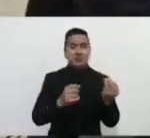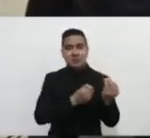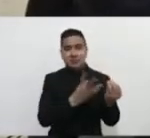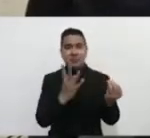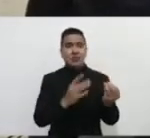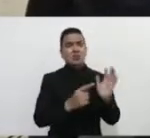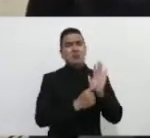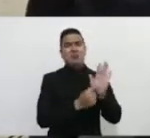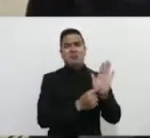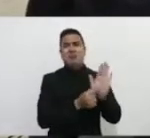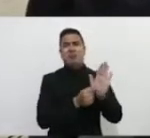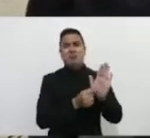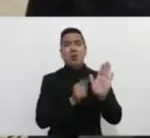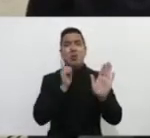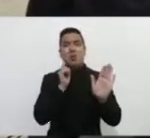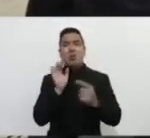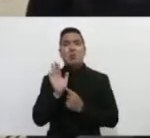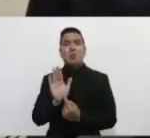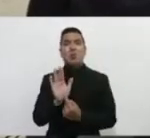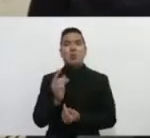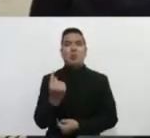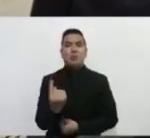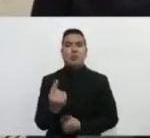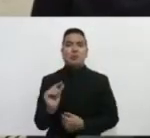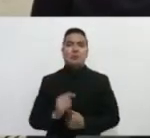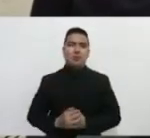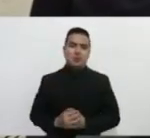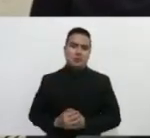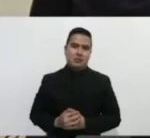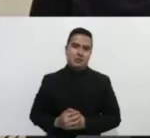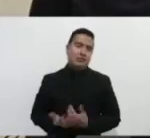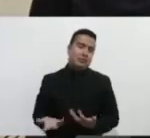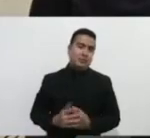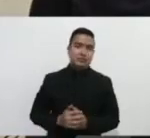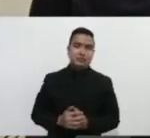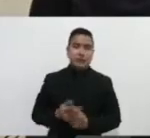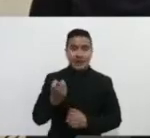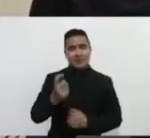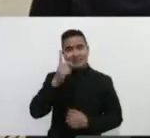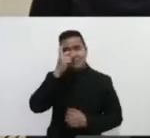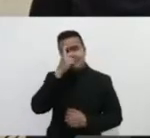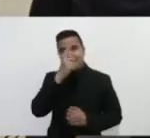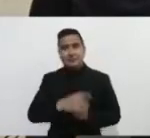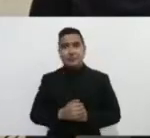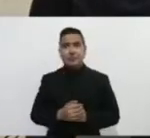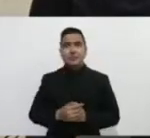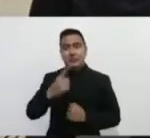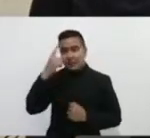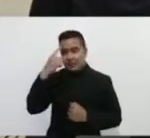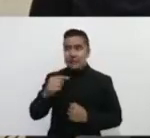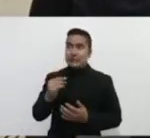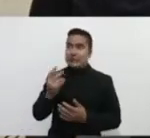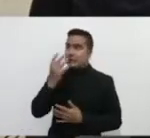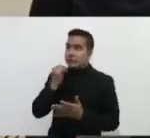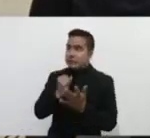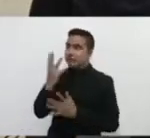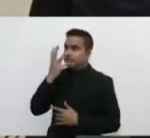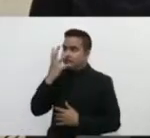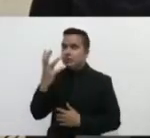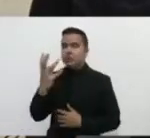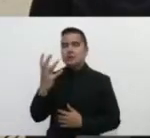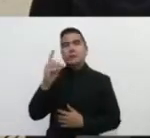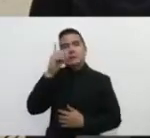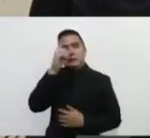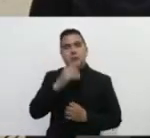es que luego para nosotros, ya que eres electa, es un poquito difícil estar en la toma de decisiones porque